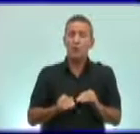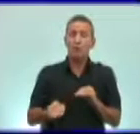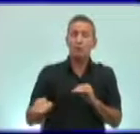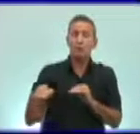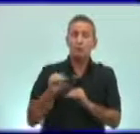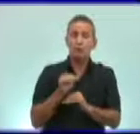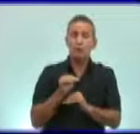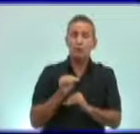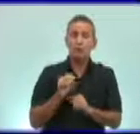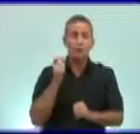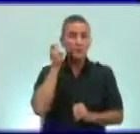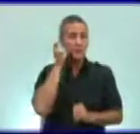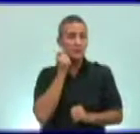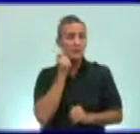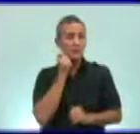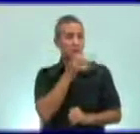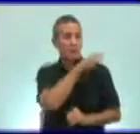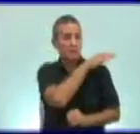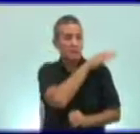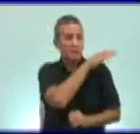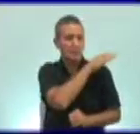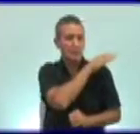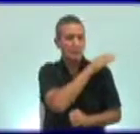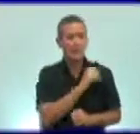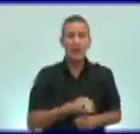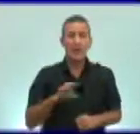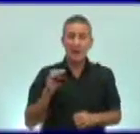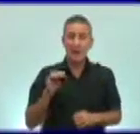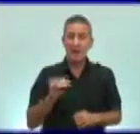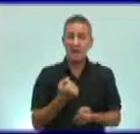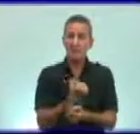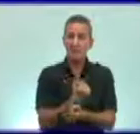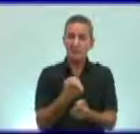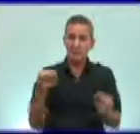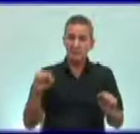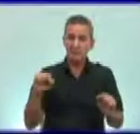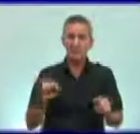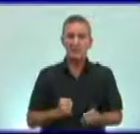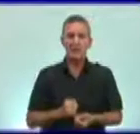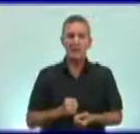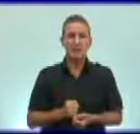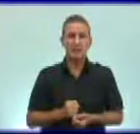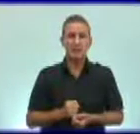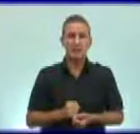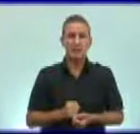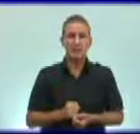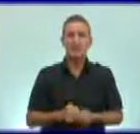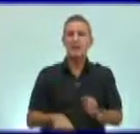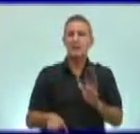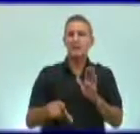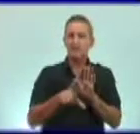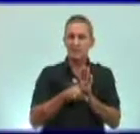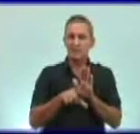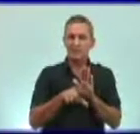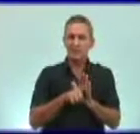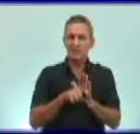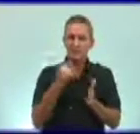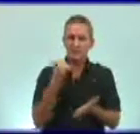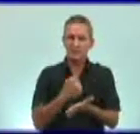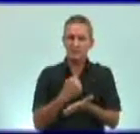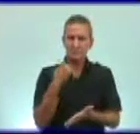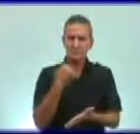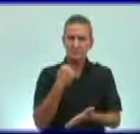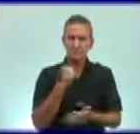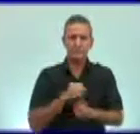la libertad y habla de la justicia. Y en este caso habla a Estanislao Vergara en una carta